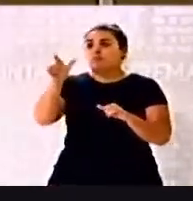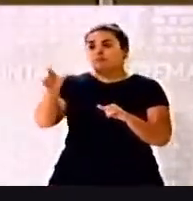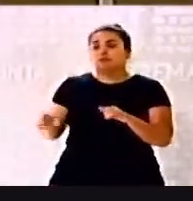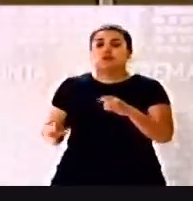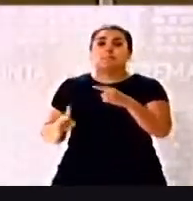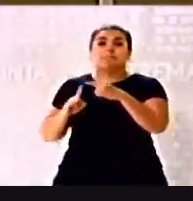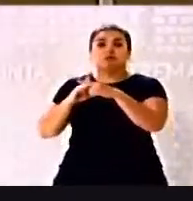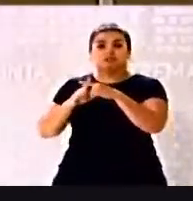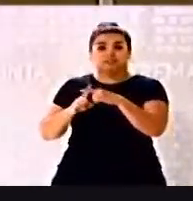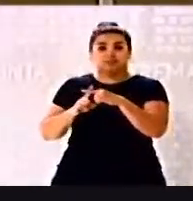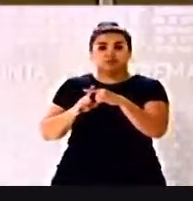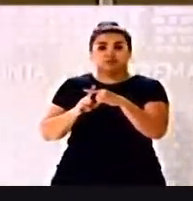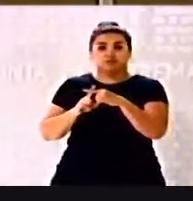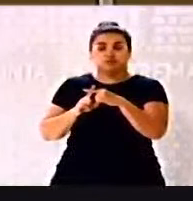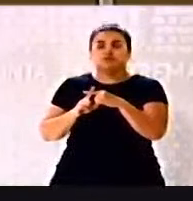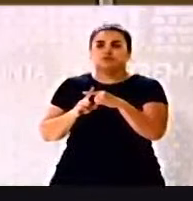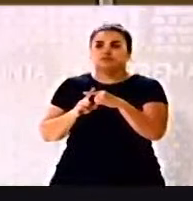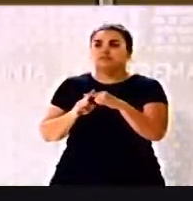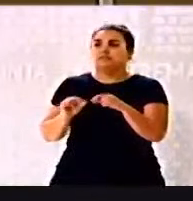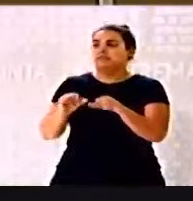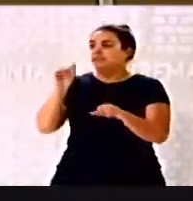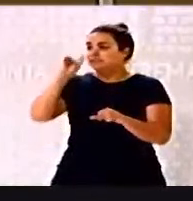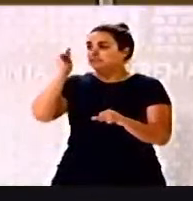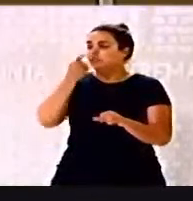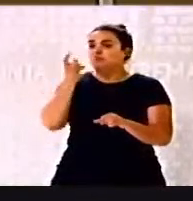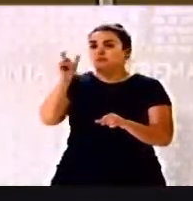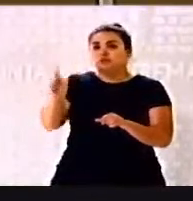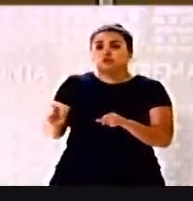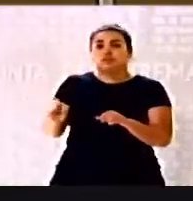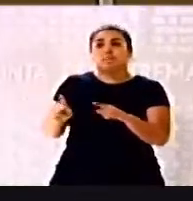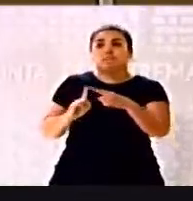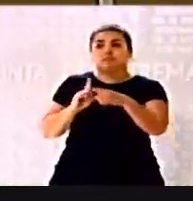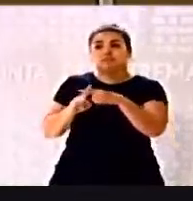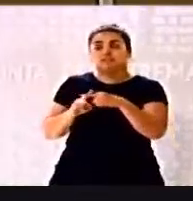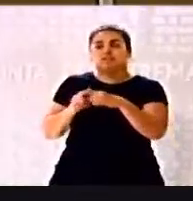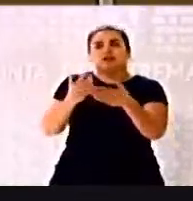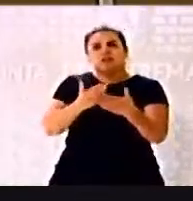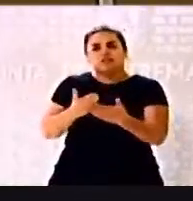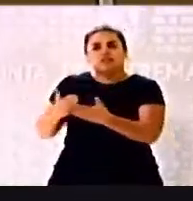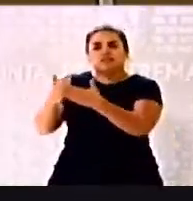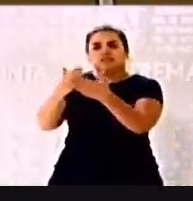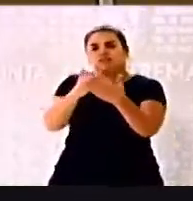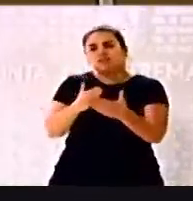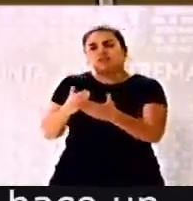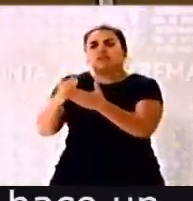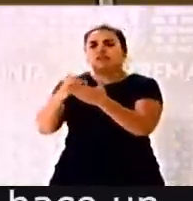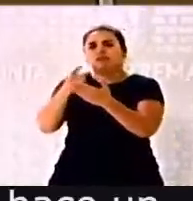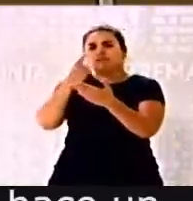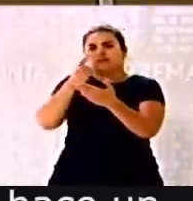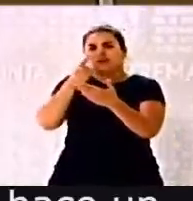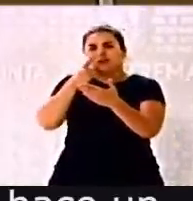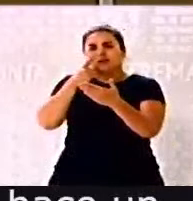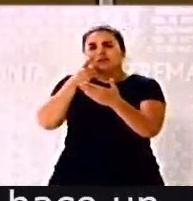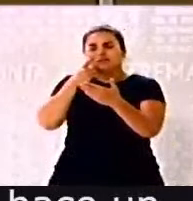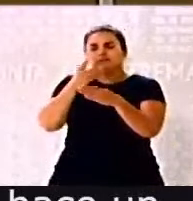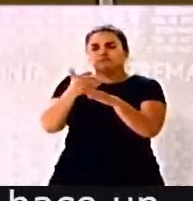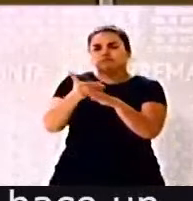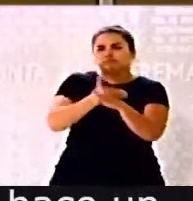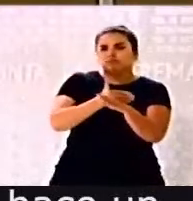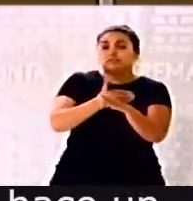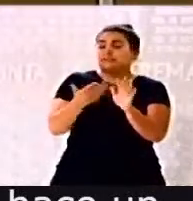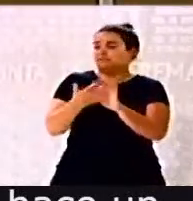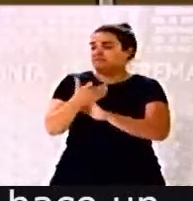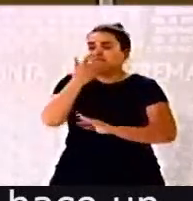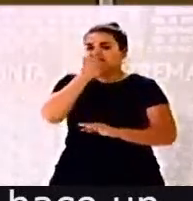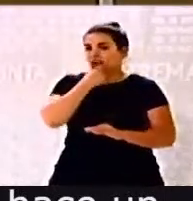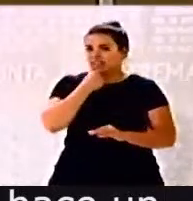positiva. Cuando se detecta una persona positiva se hace un estudio prospectivo que es relativamente